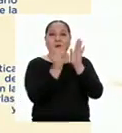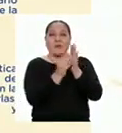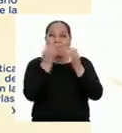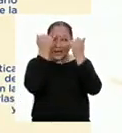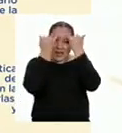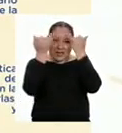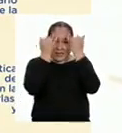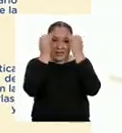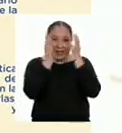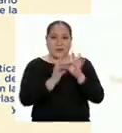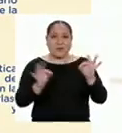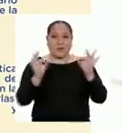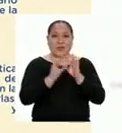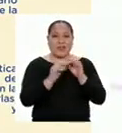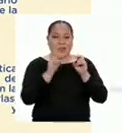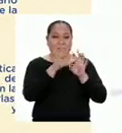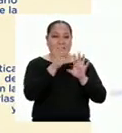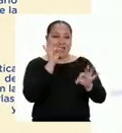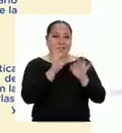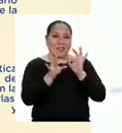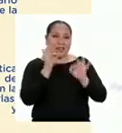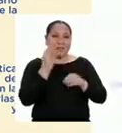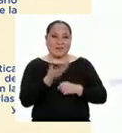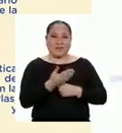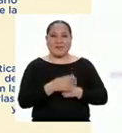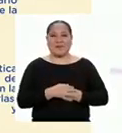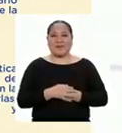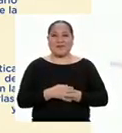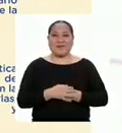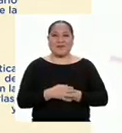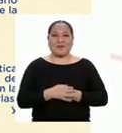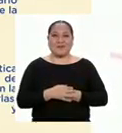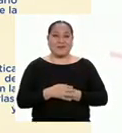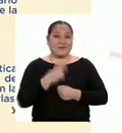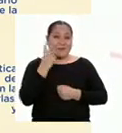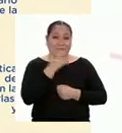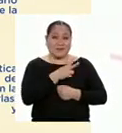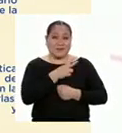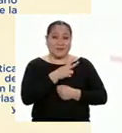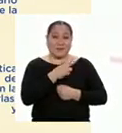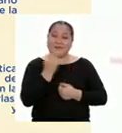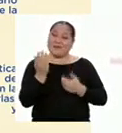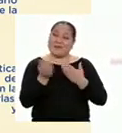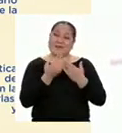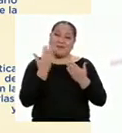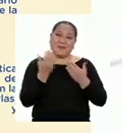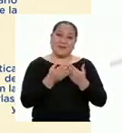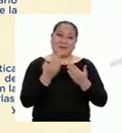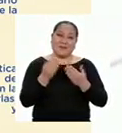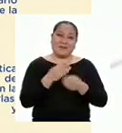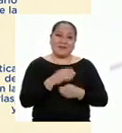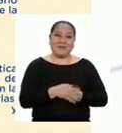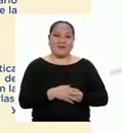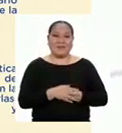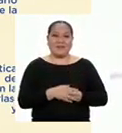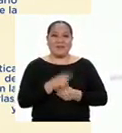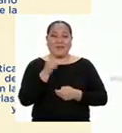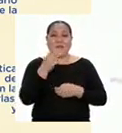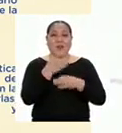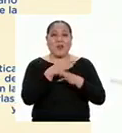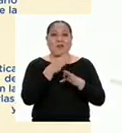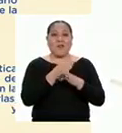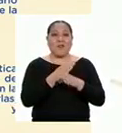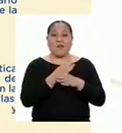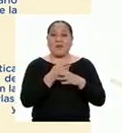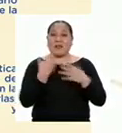ideas principales del texto que hemos identificado en el análisis anterior. ¿Ven? ¡Qué sencillo! Una forma